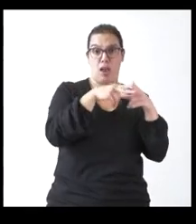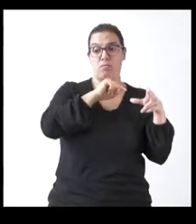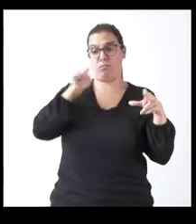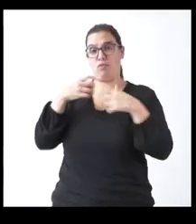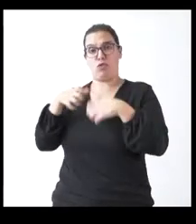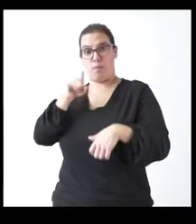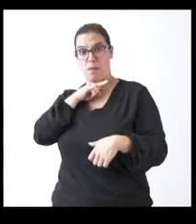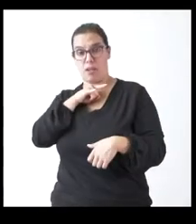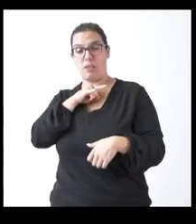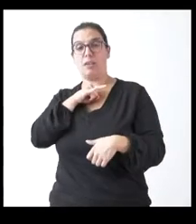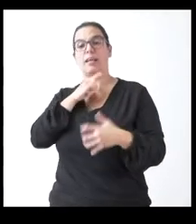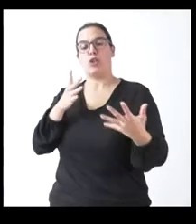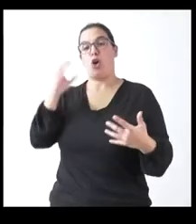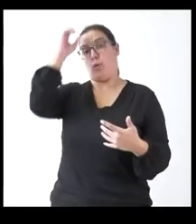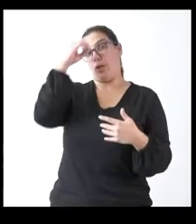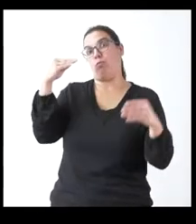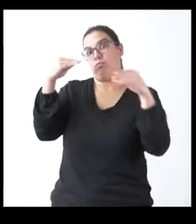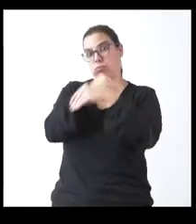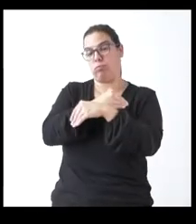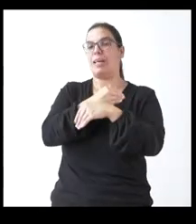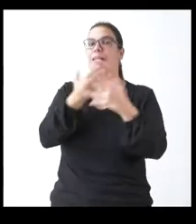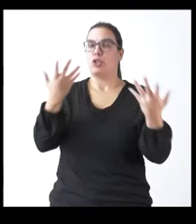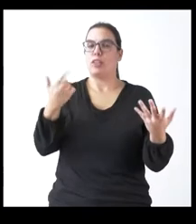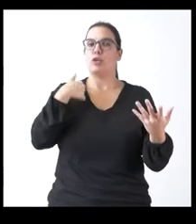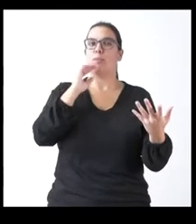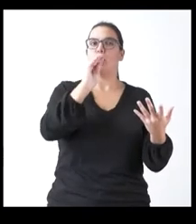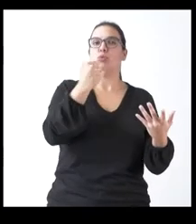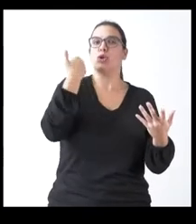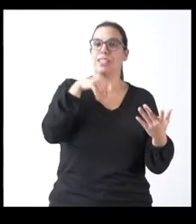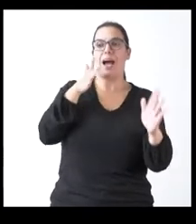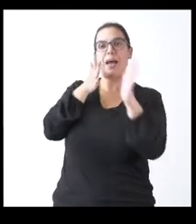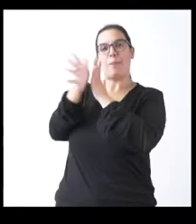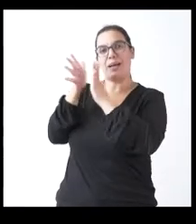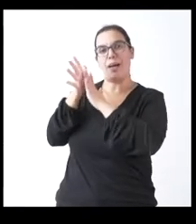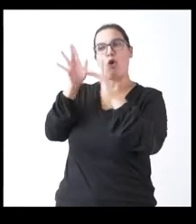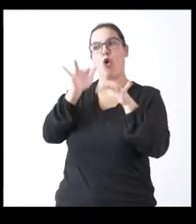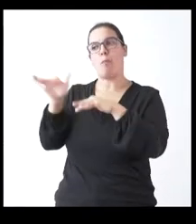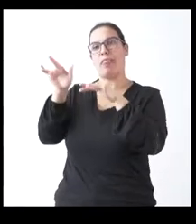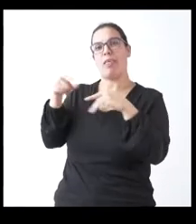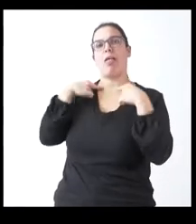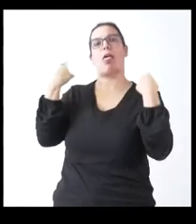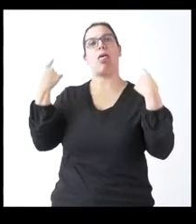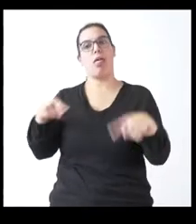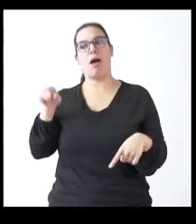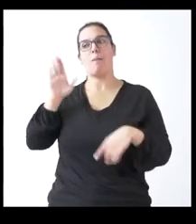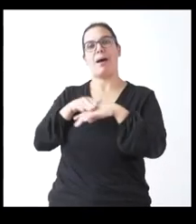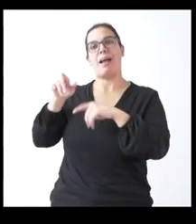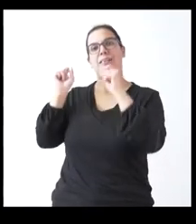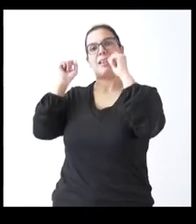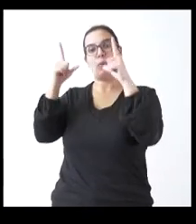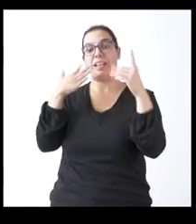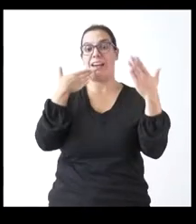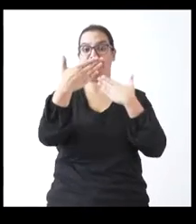de criterios te haya salvado es decir se le ha explicado y se le ha convencido al vicepresidente de que esta negociación con los sindicatos y con la patronal es